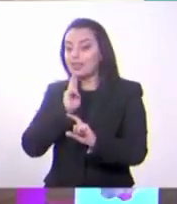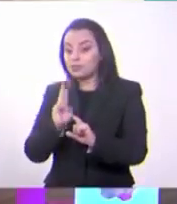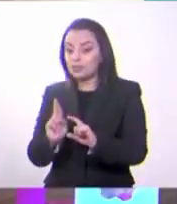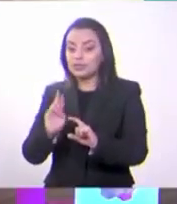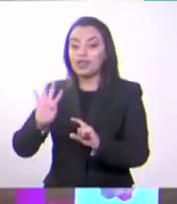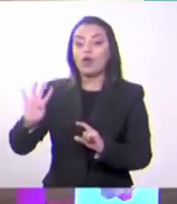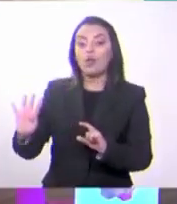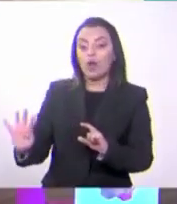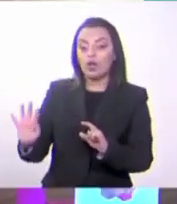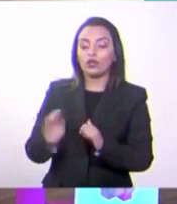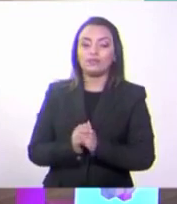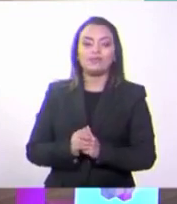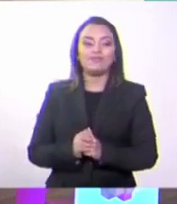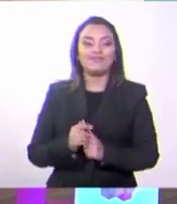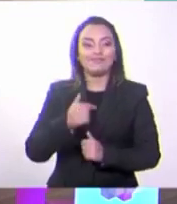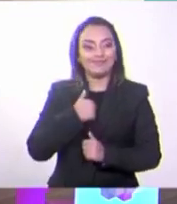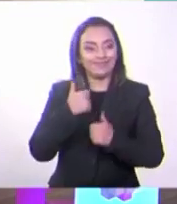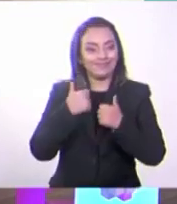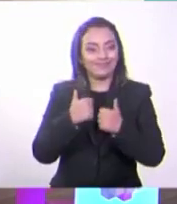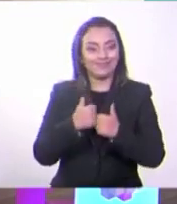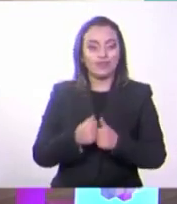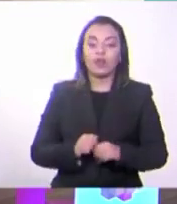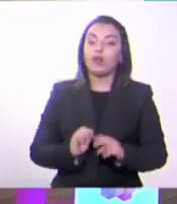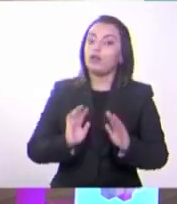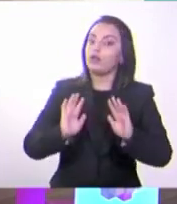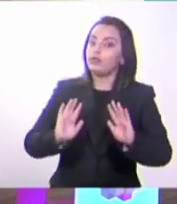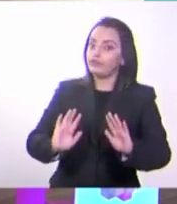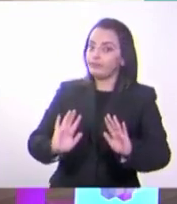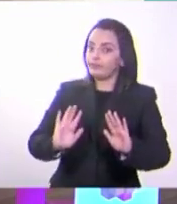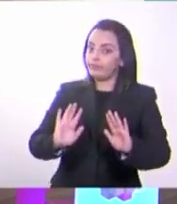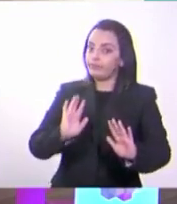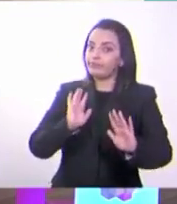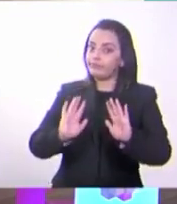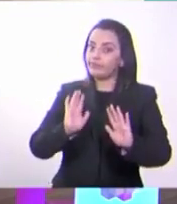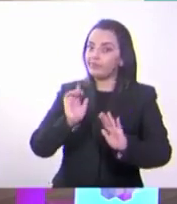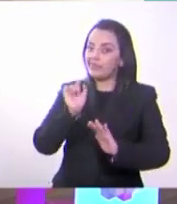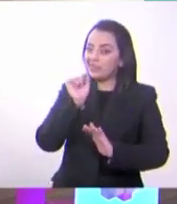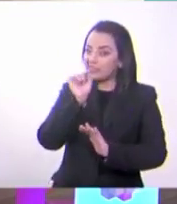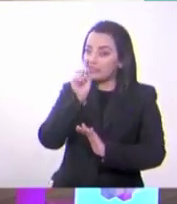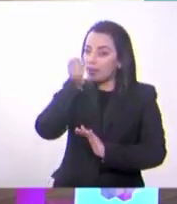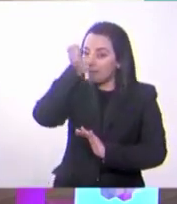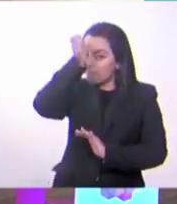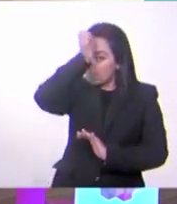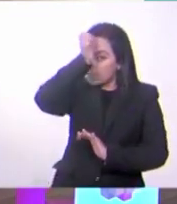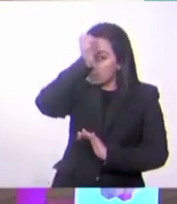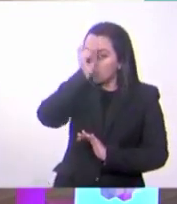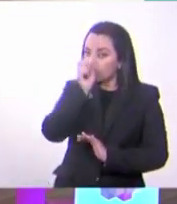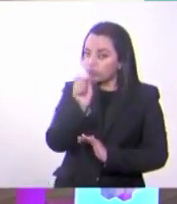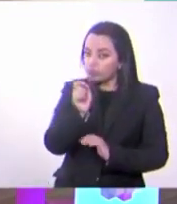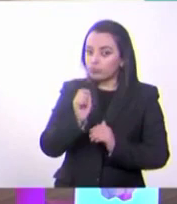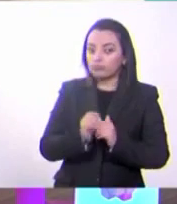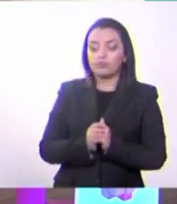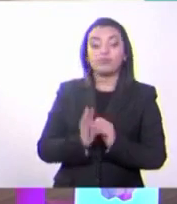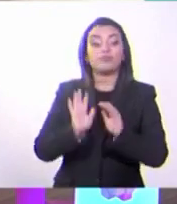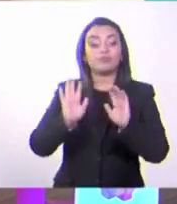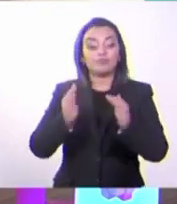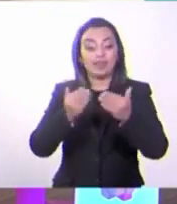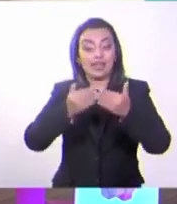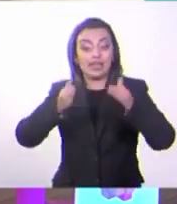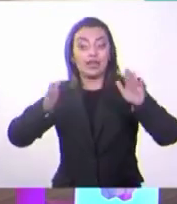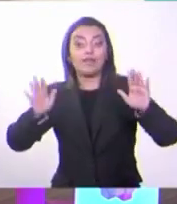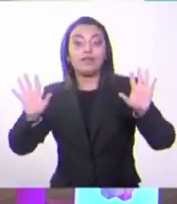gané. No tan bien. ¿Ah? No tan bien. ¿Por qué no tan bien? Bueno, aquí vemos una diferencia en cuanto a estas